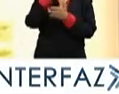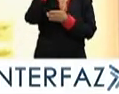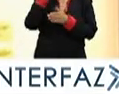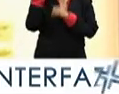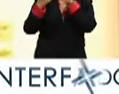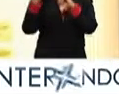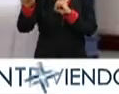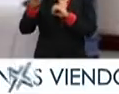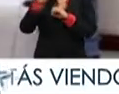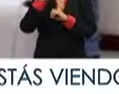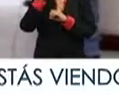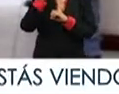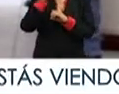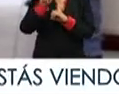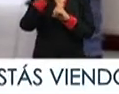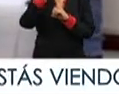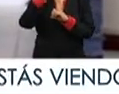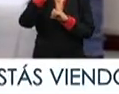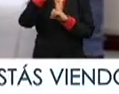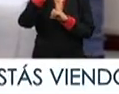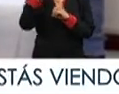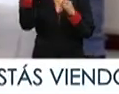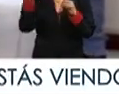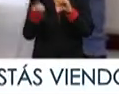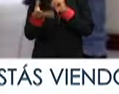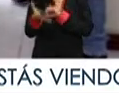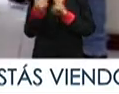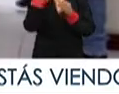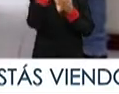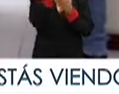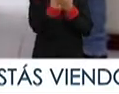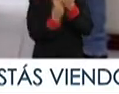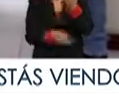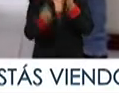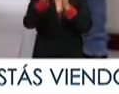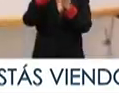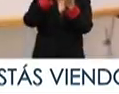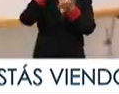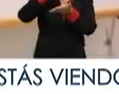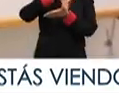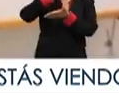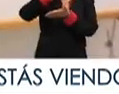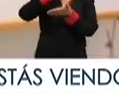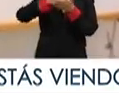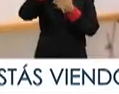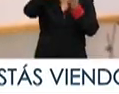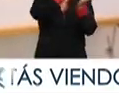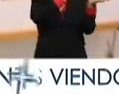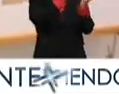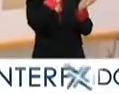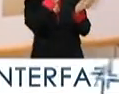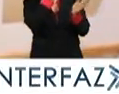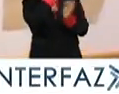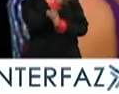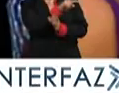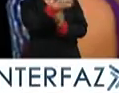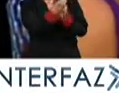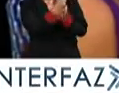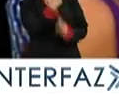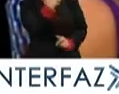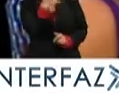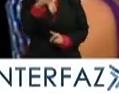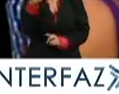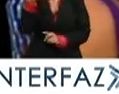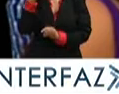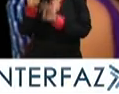obra de Los Fridos, como eran conocidos, muestra pinturas, dibujos y grabados influenciados por las ideas de la reconocida pintora. El